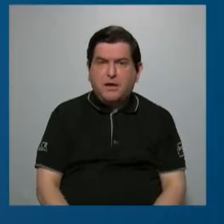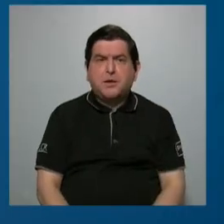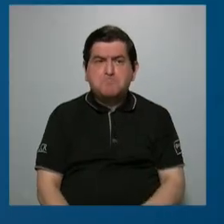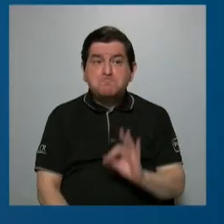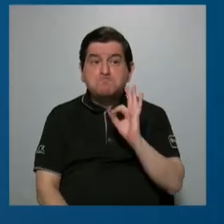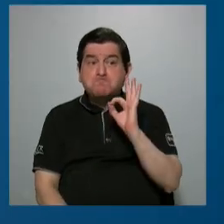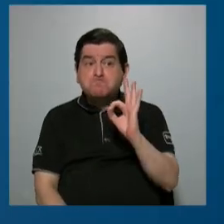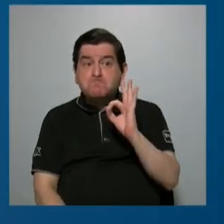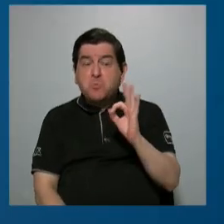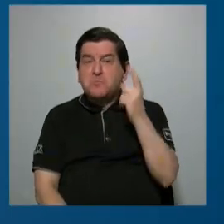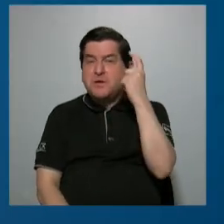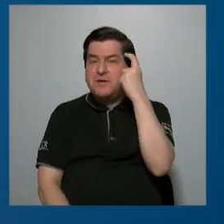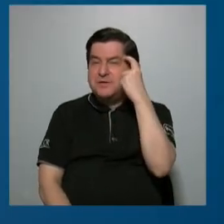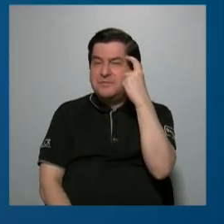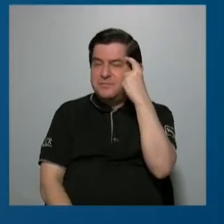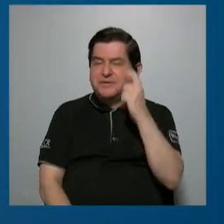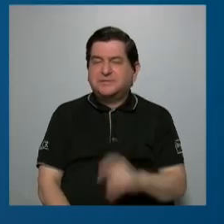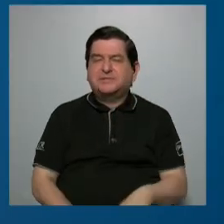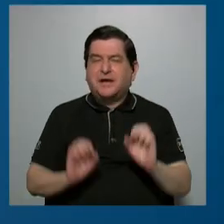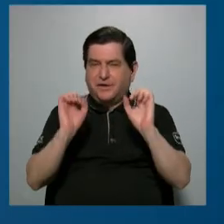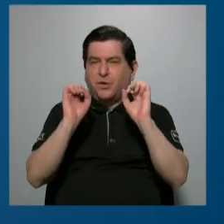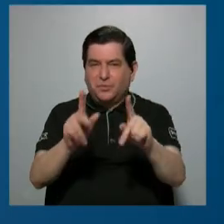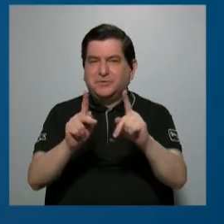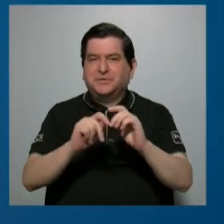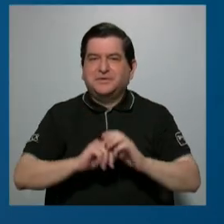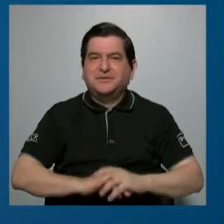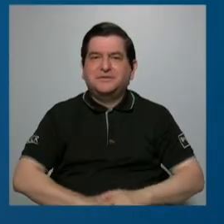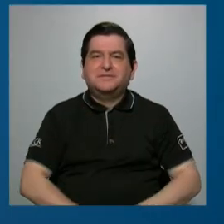prometedor, diría yo, en realidad, ¿no?